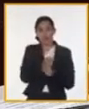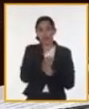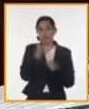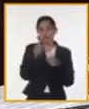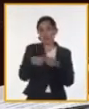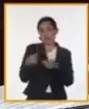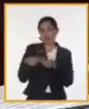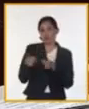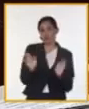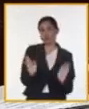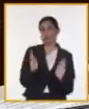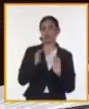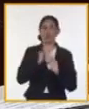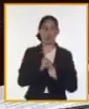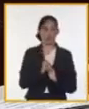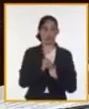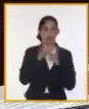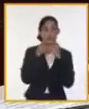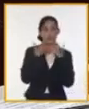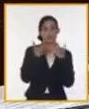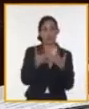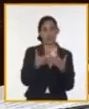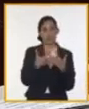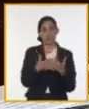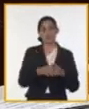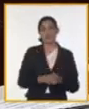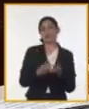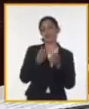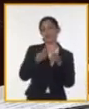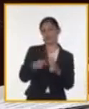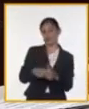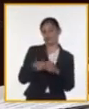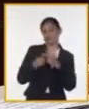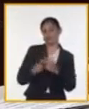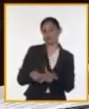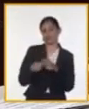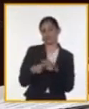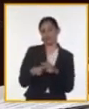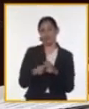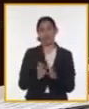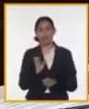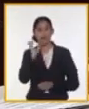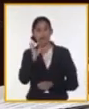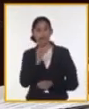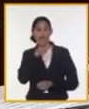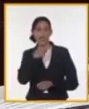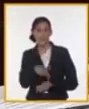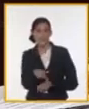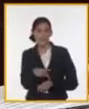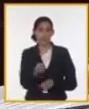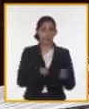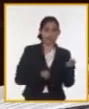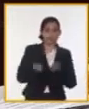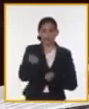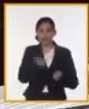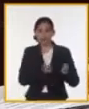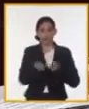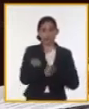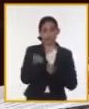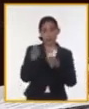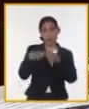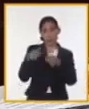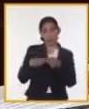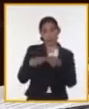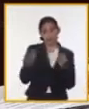necesarios para reparar la industria, la maquinaria agrícola, el transporte y tampoco para el